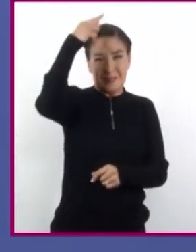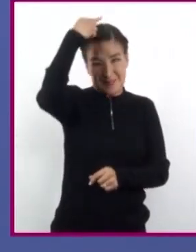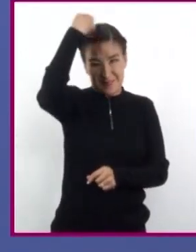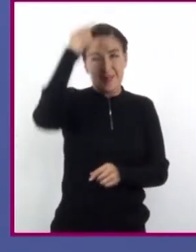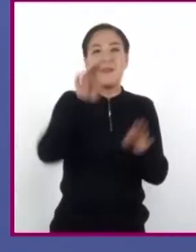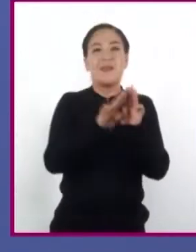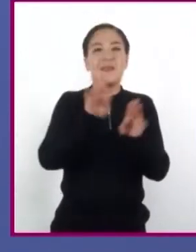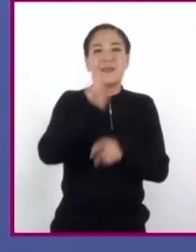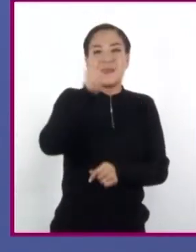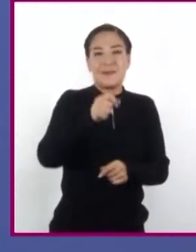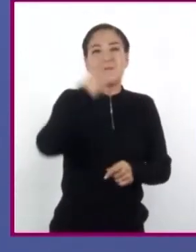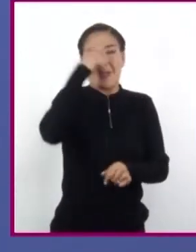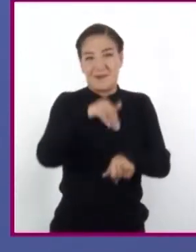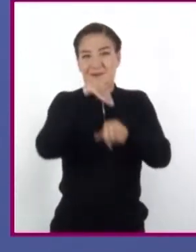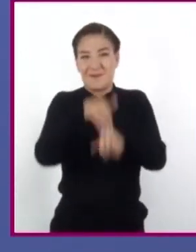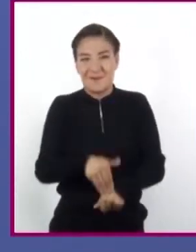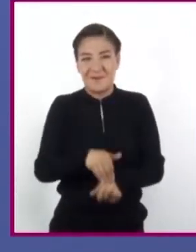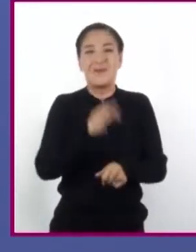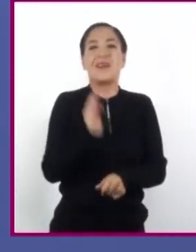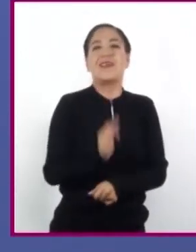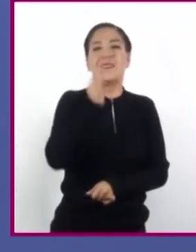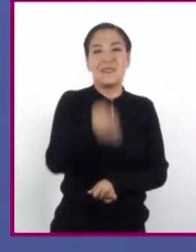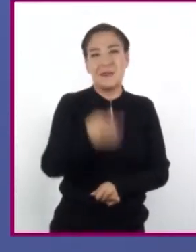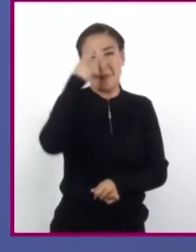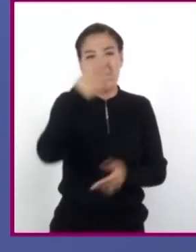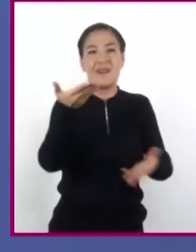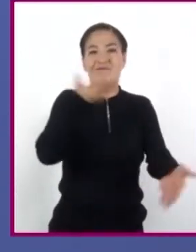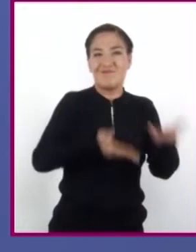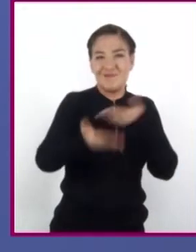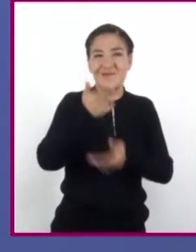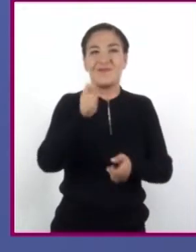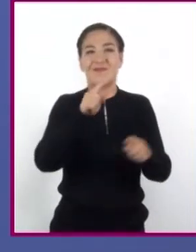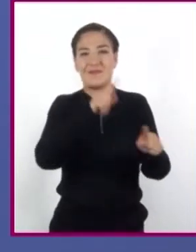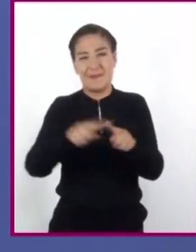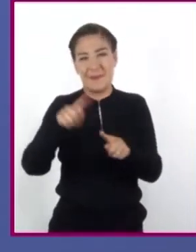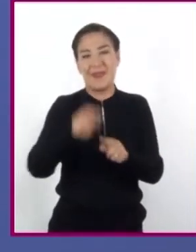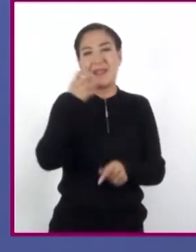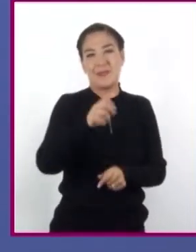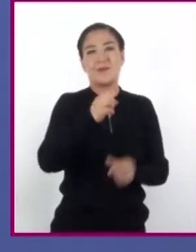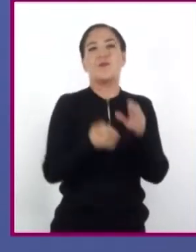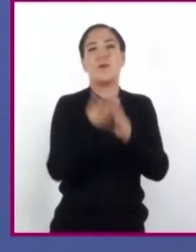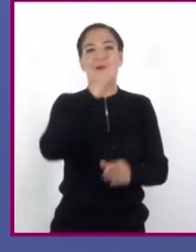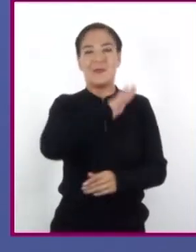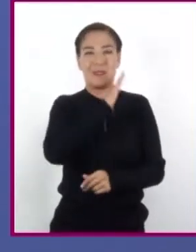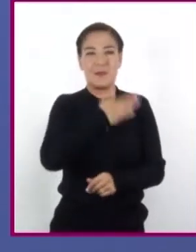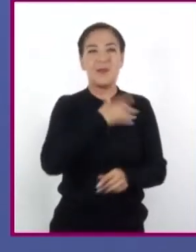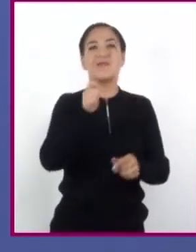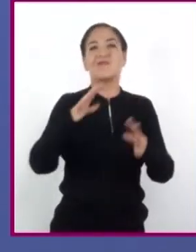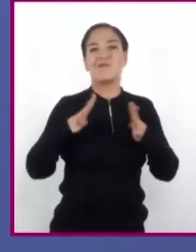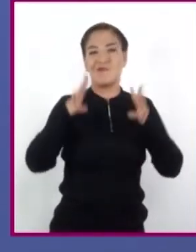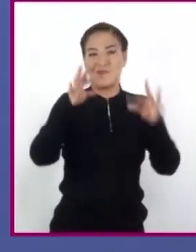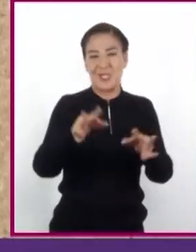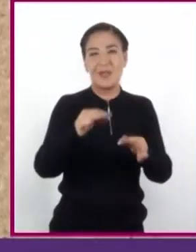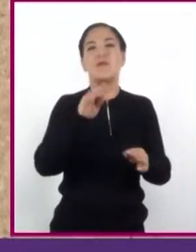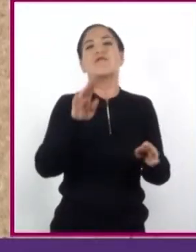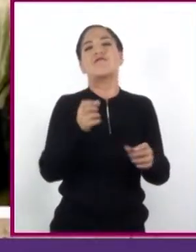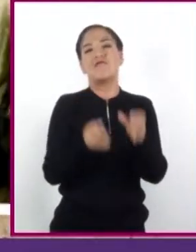y solicitaran permiso para realizar las actividades en Nueva España, como fundar nuevos